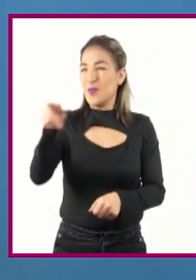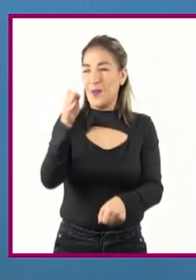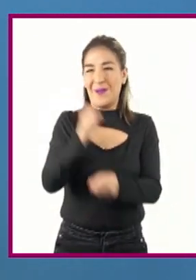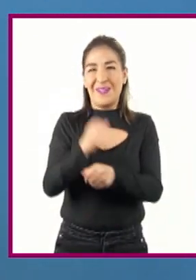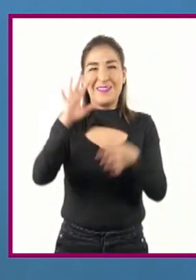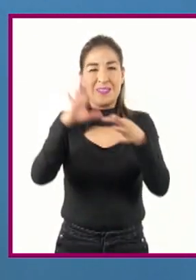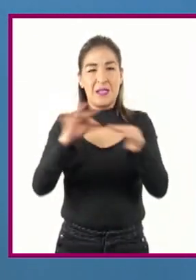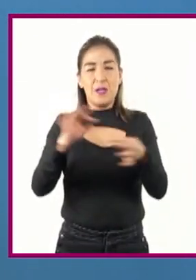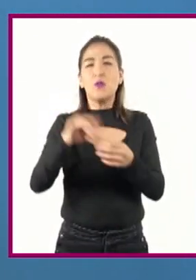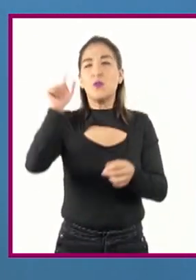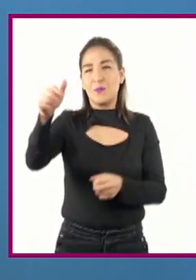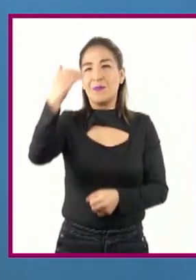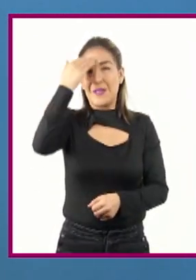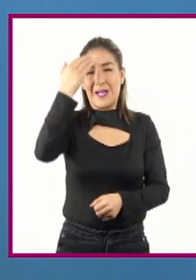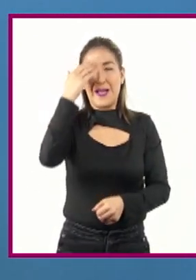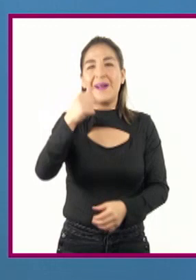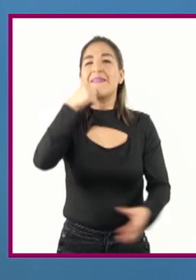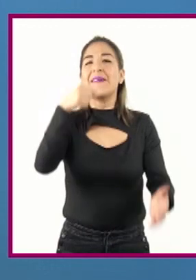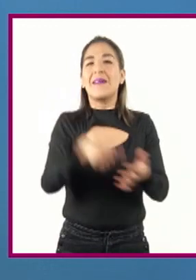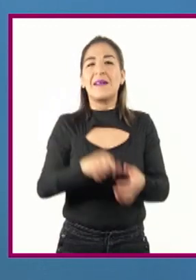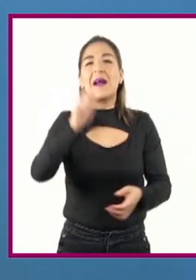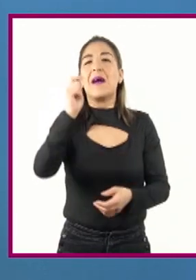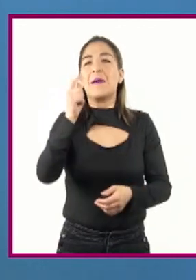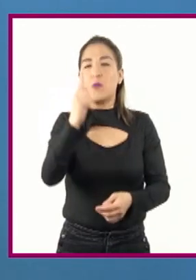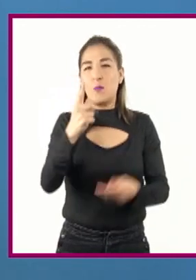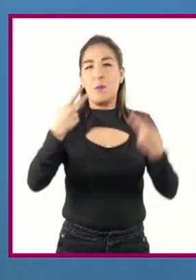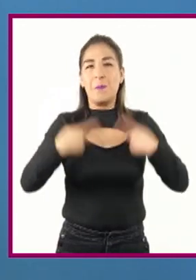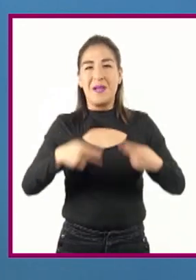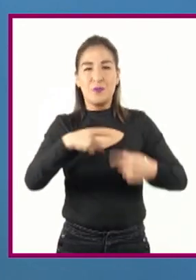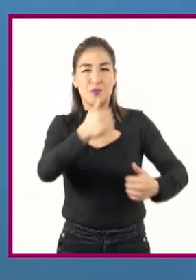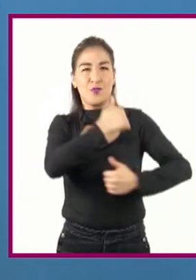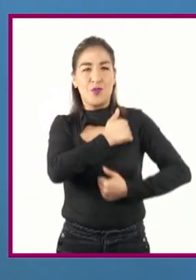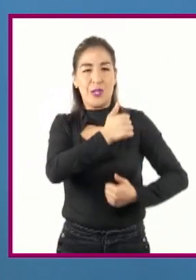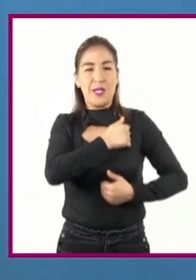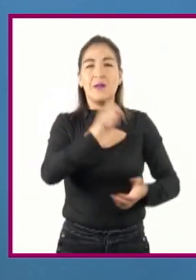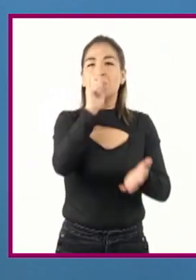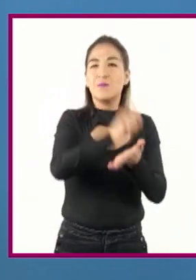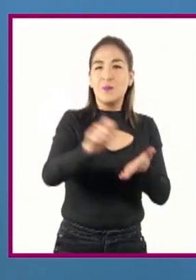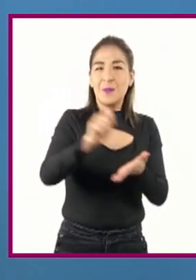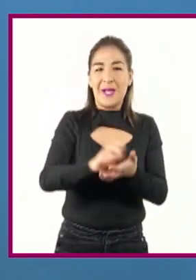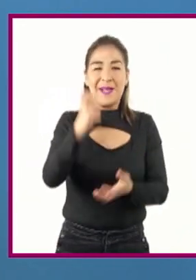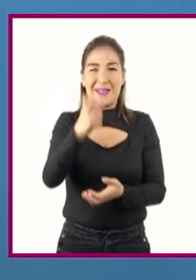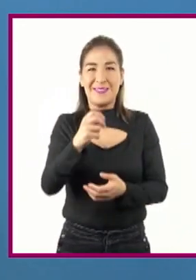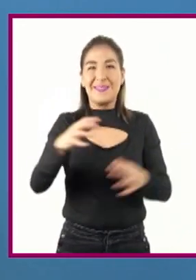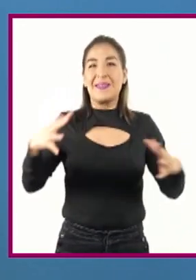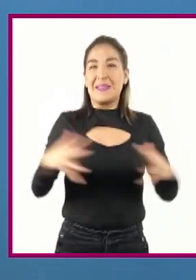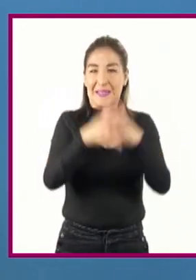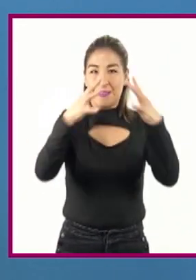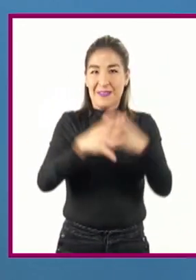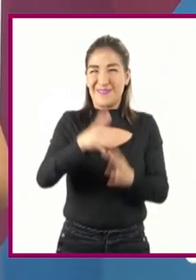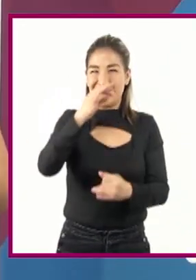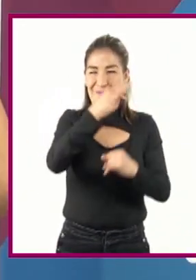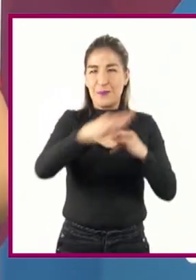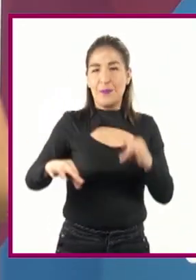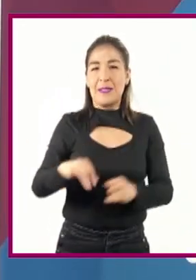comentaste que conocías una carta de un soldado precisamente de finales de la guerra, ¿cierto?